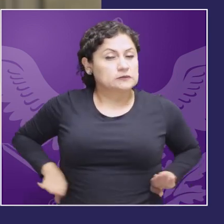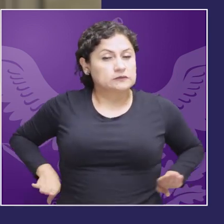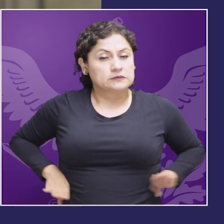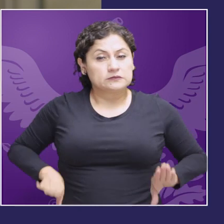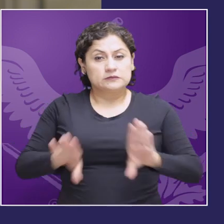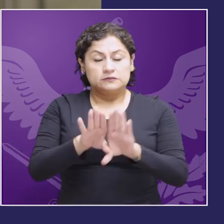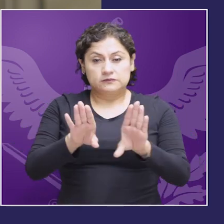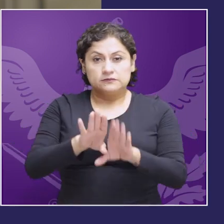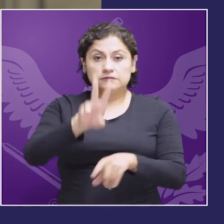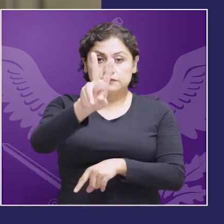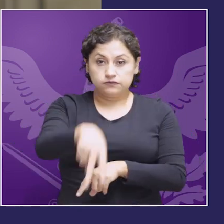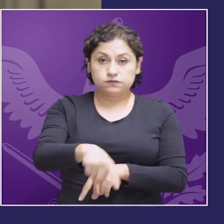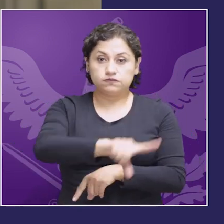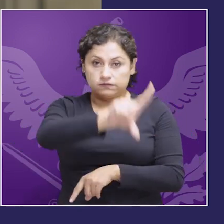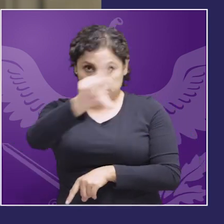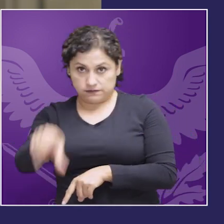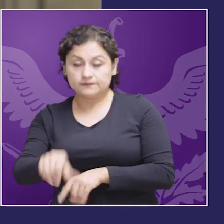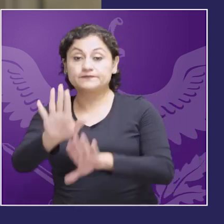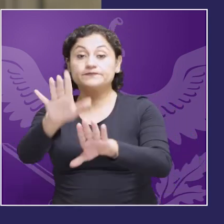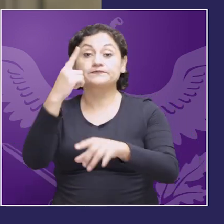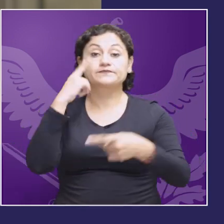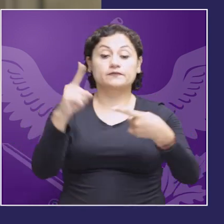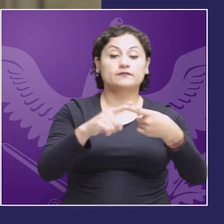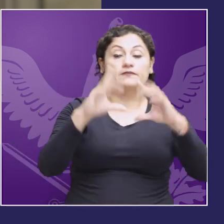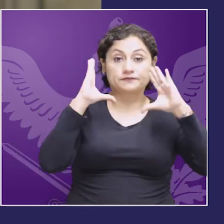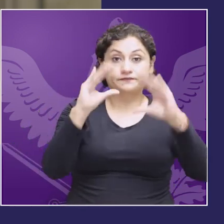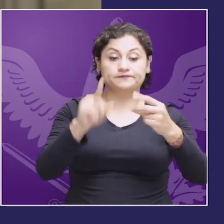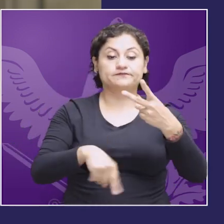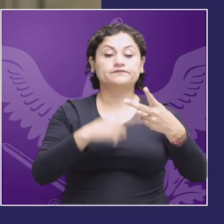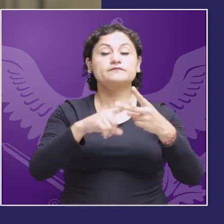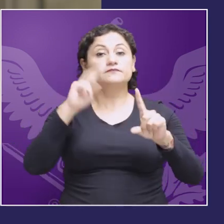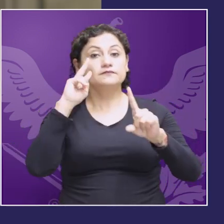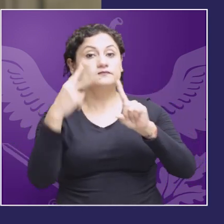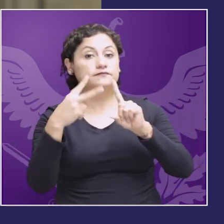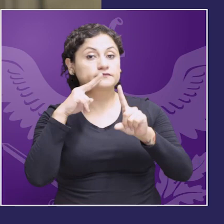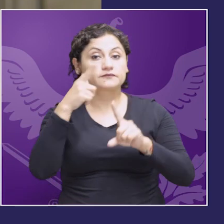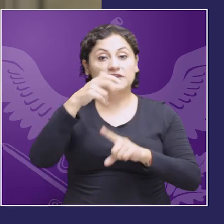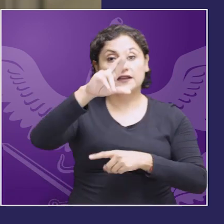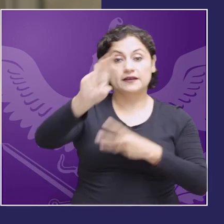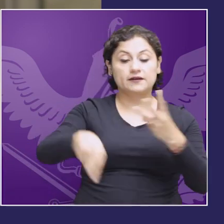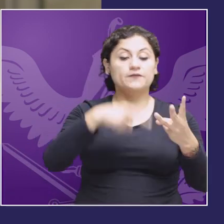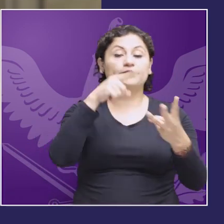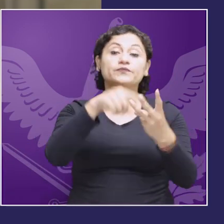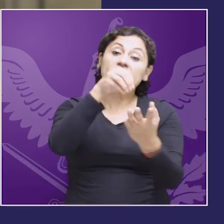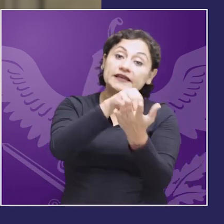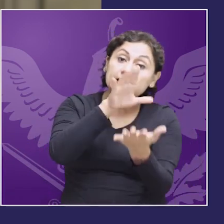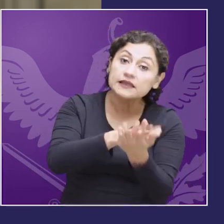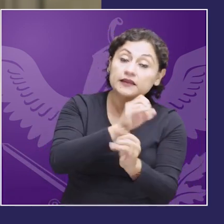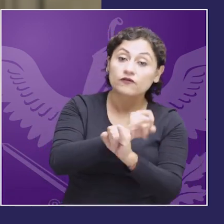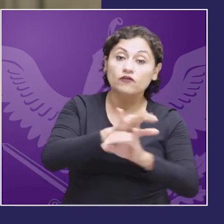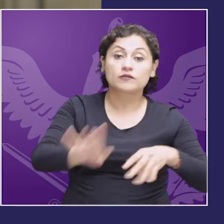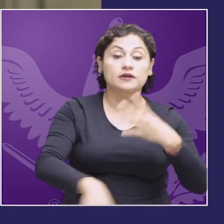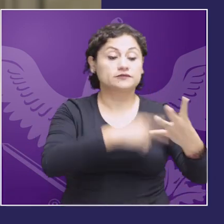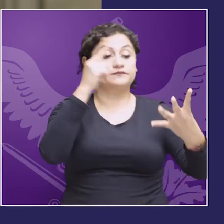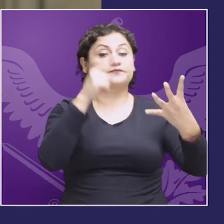pasado, pero este es nuestro tercer eje. Vuelvo: capacitación, perspectiva de género, registro de datos. Y el cuarto eje, que a mi juicio